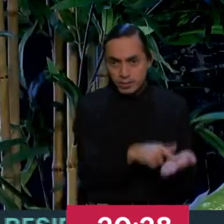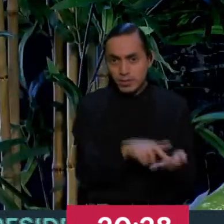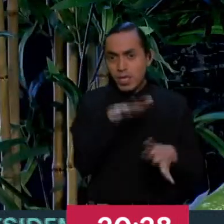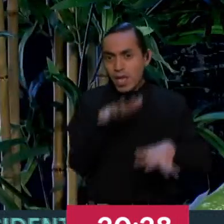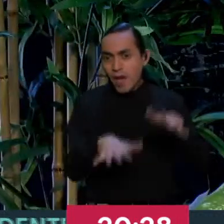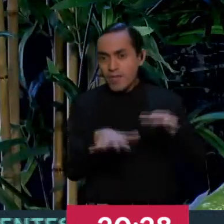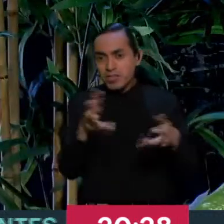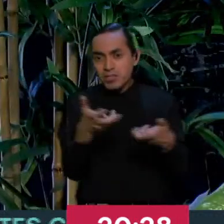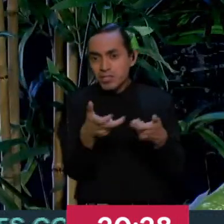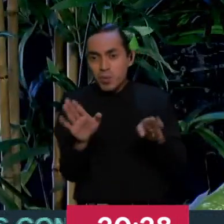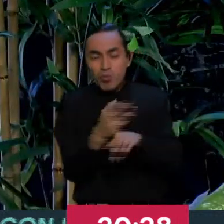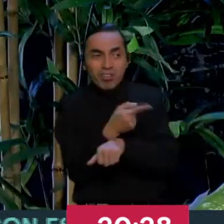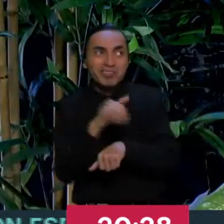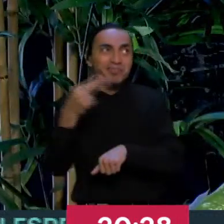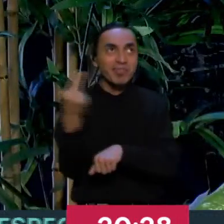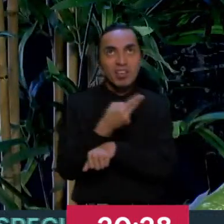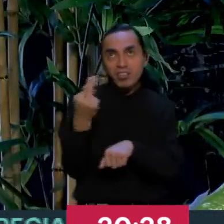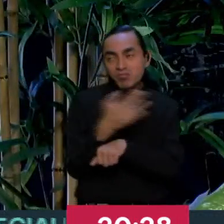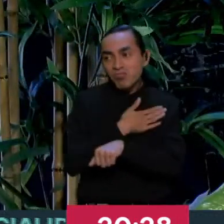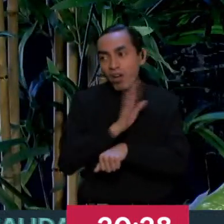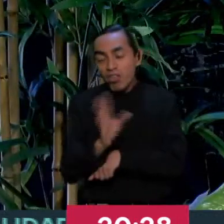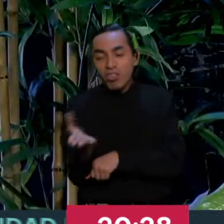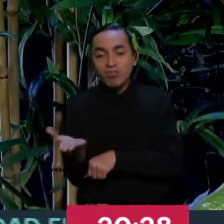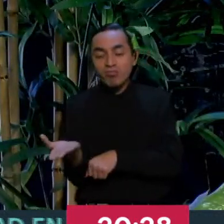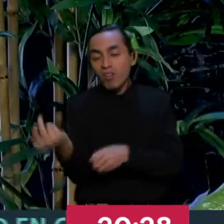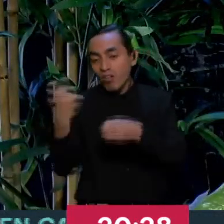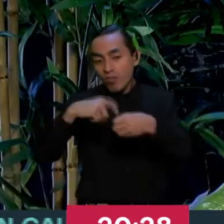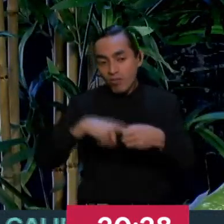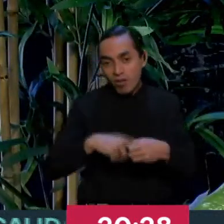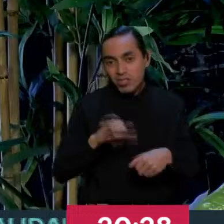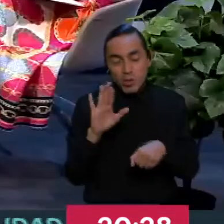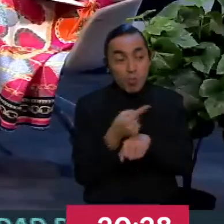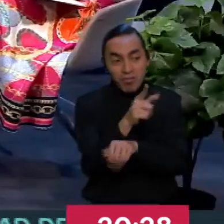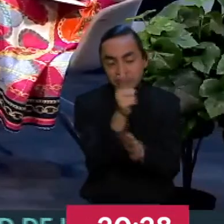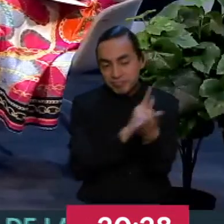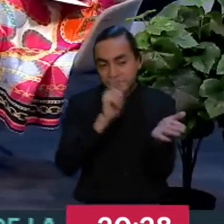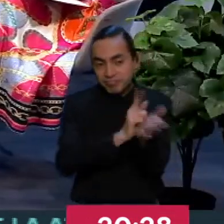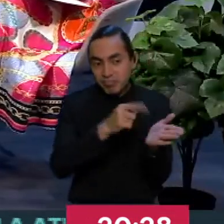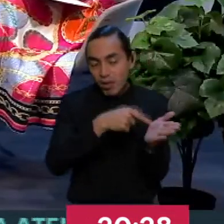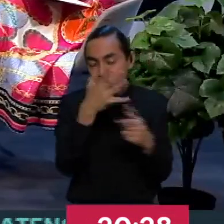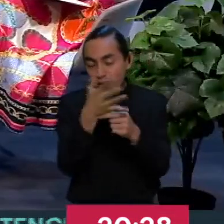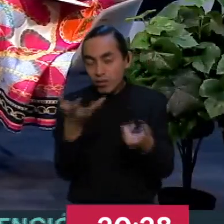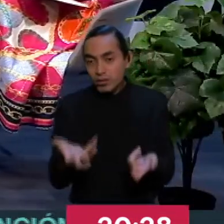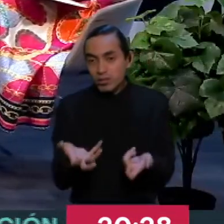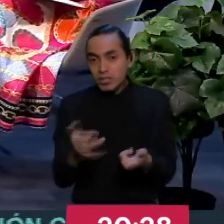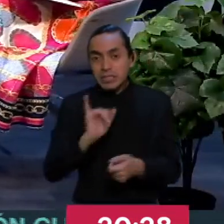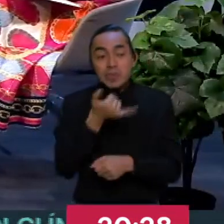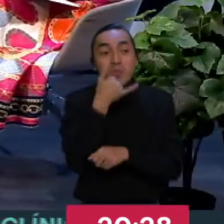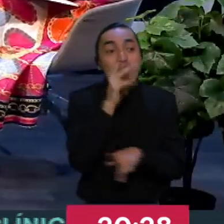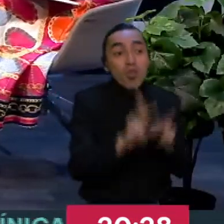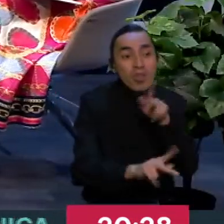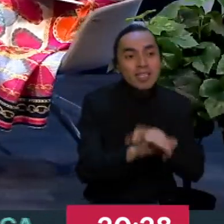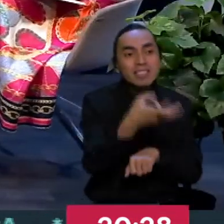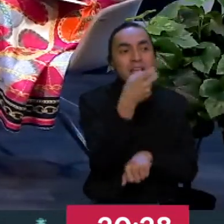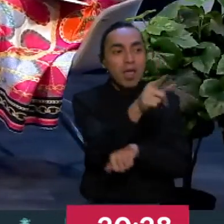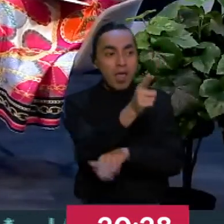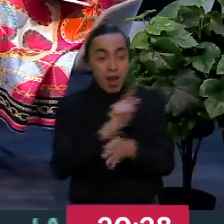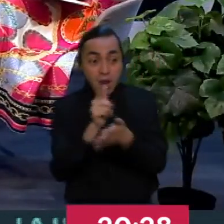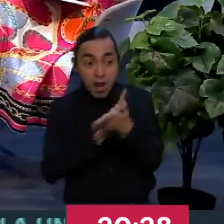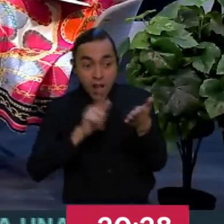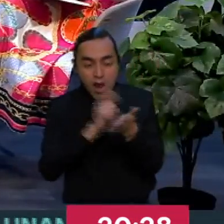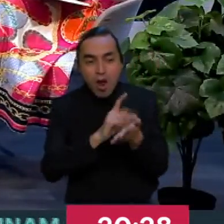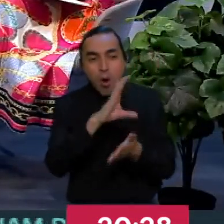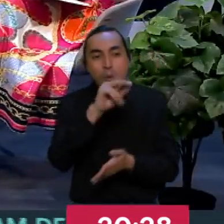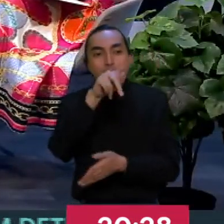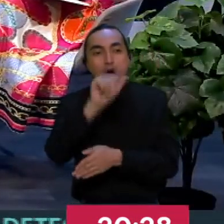hace por cuota, ¿no? Eso también hay que decirlo. Bueno, porque la cuota es ley. Sí, exactamente, bueno, ¿no? Perdóname que te interrumpa, pero es que es eso, la cuota es ley,